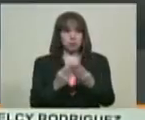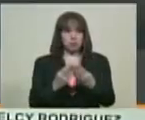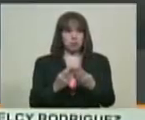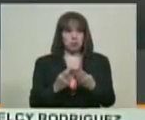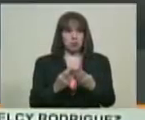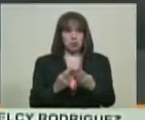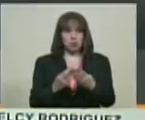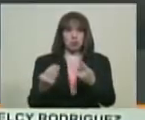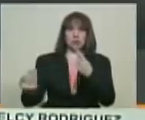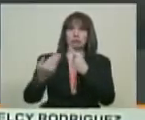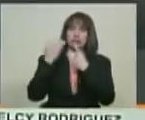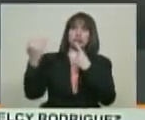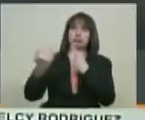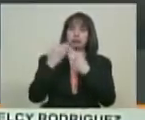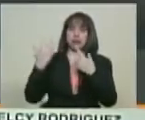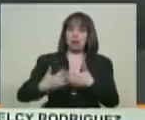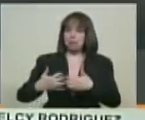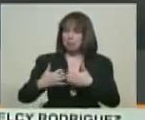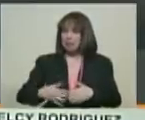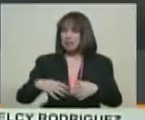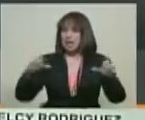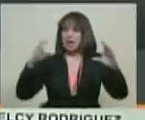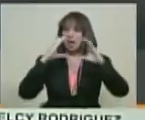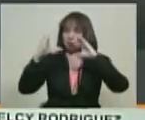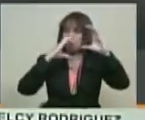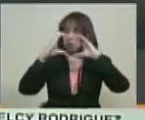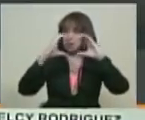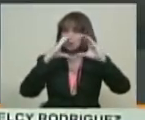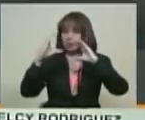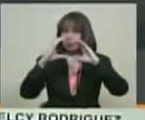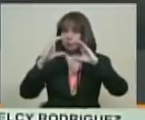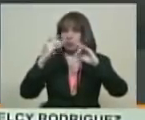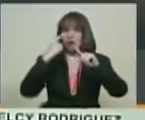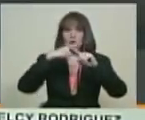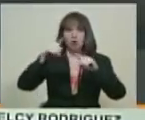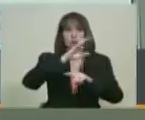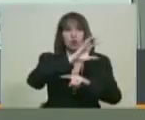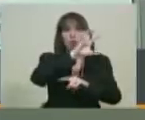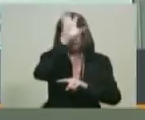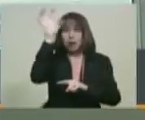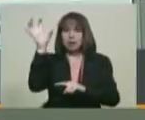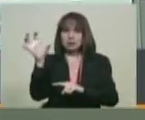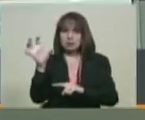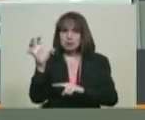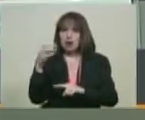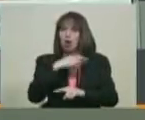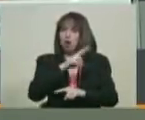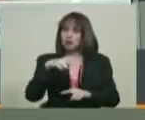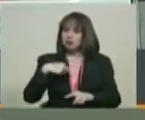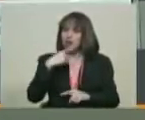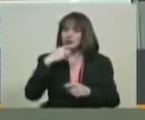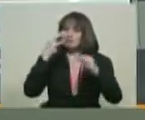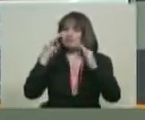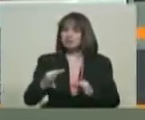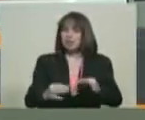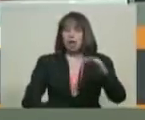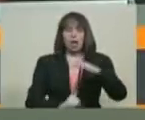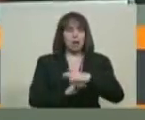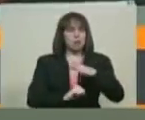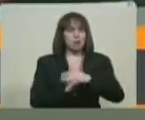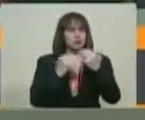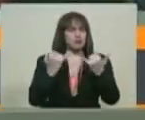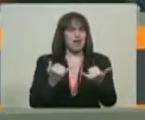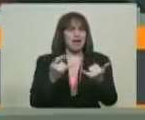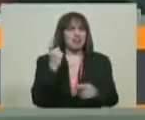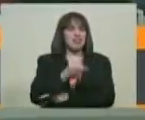grandes corporaciones de la comunicación transnacional, reivindicamos nuestro derecho a estar